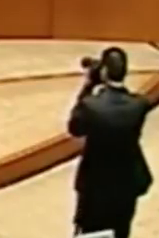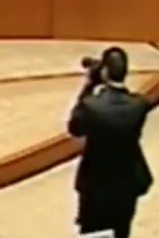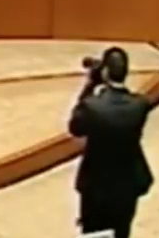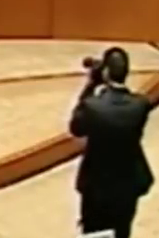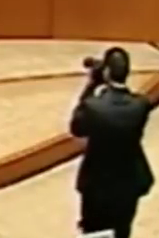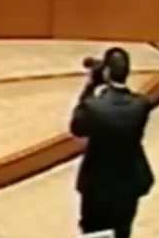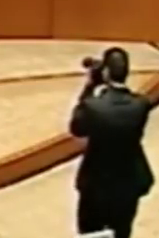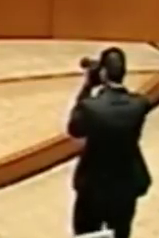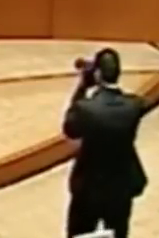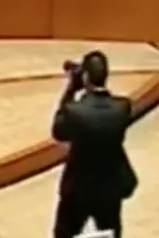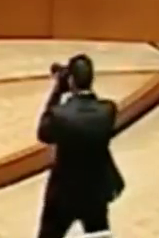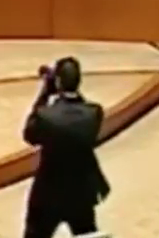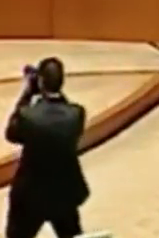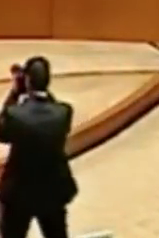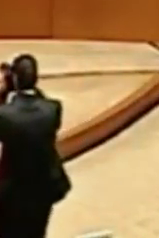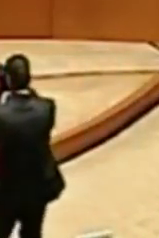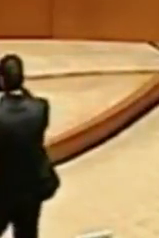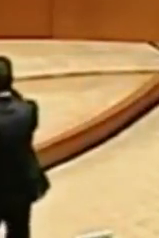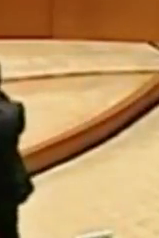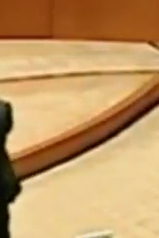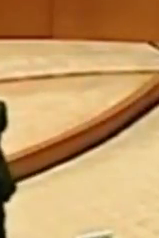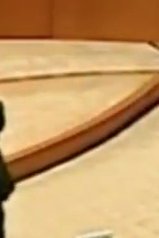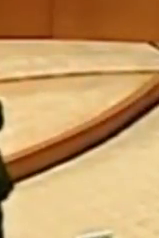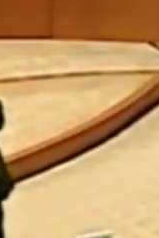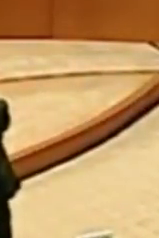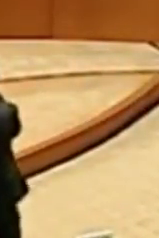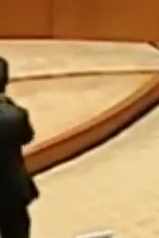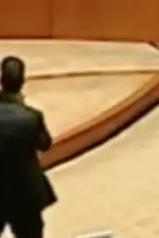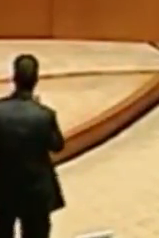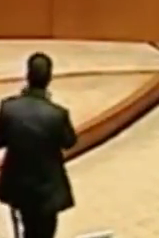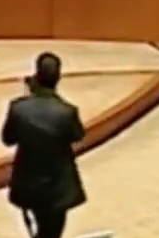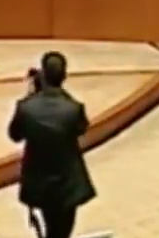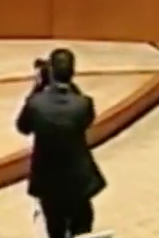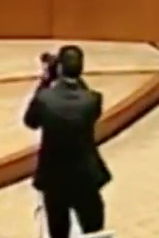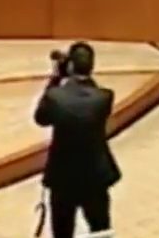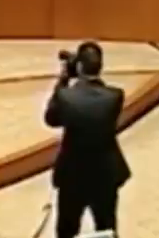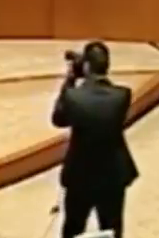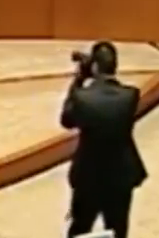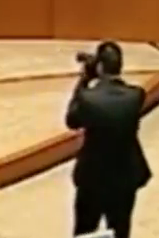bienvenido por enésima vez, señor secretario. Mucho gusto.